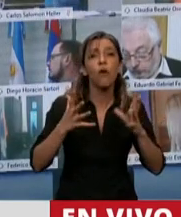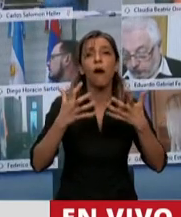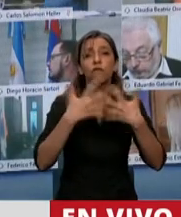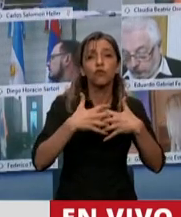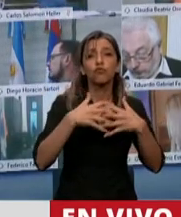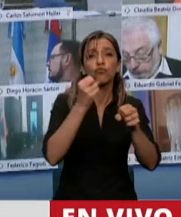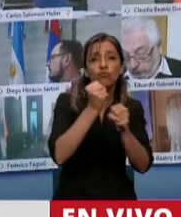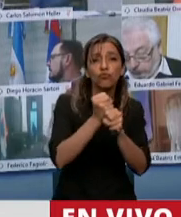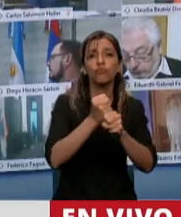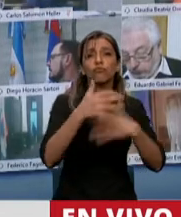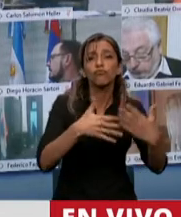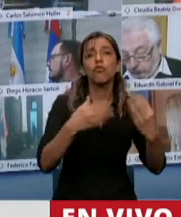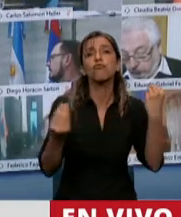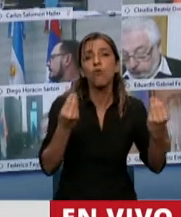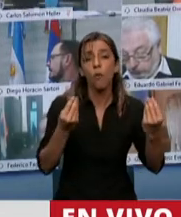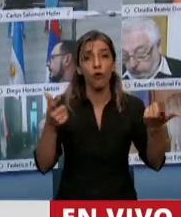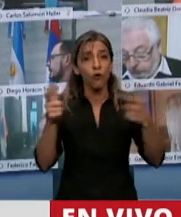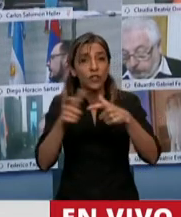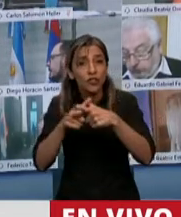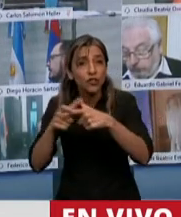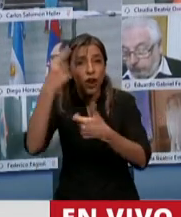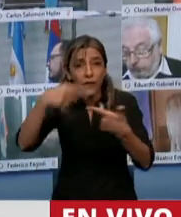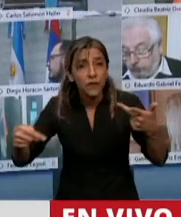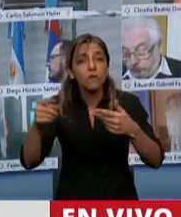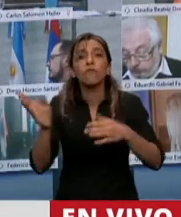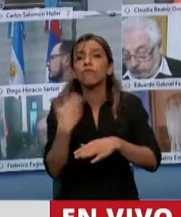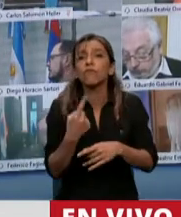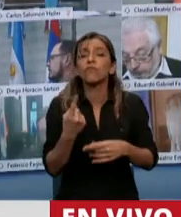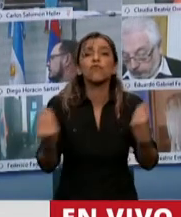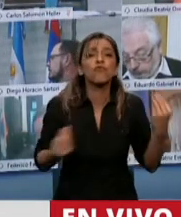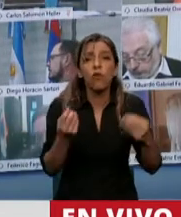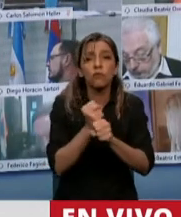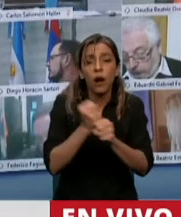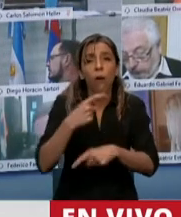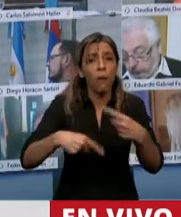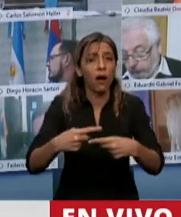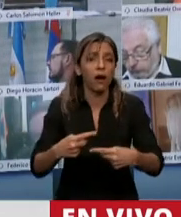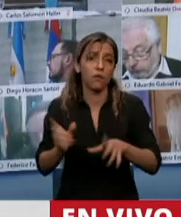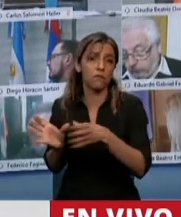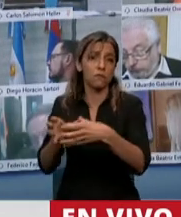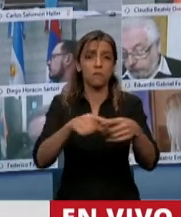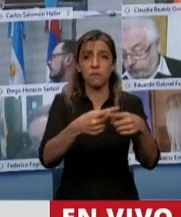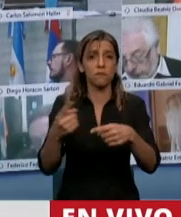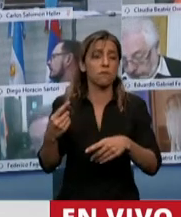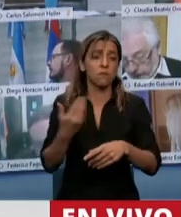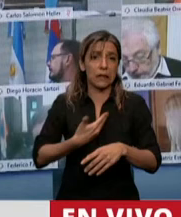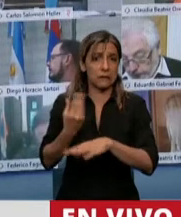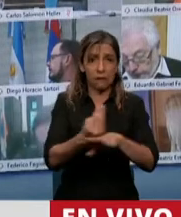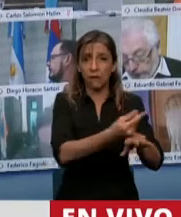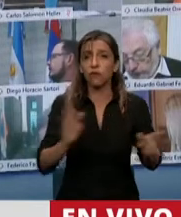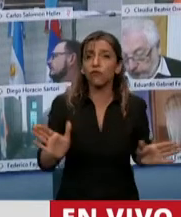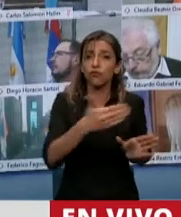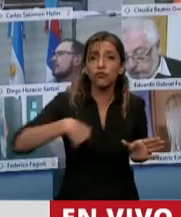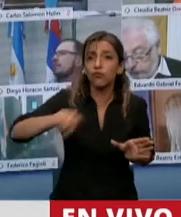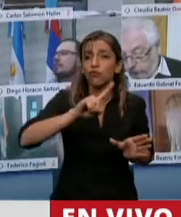que funcionen las comisiones. Usted y todos los presidentes de los bloques dieron muestras suficientes de que tenemos